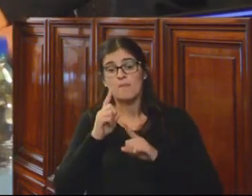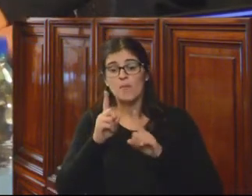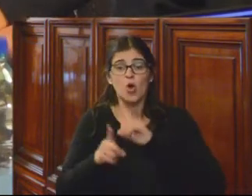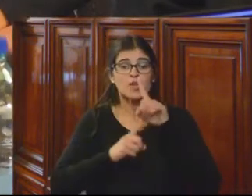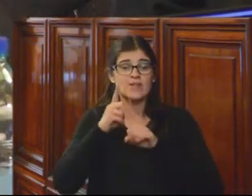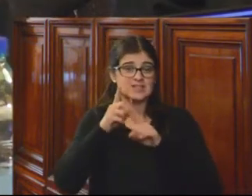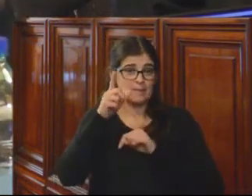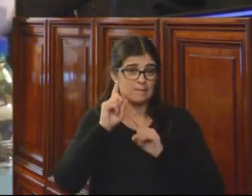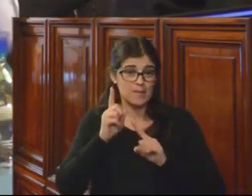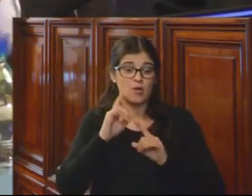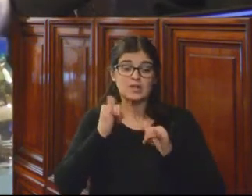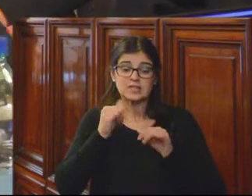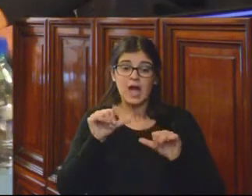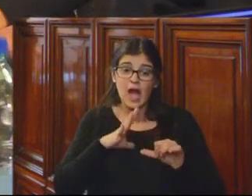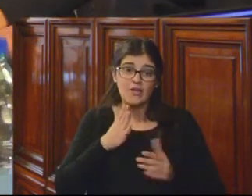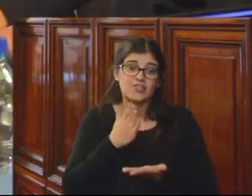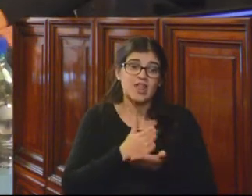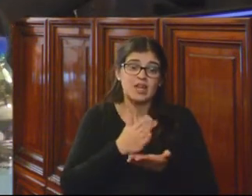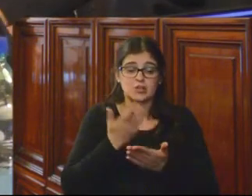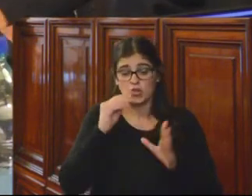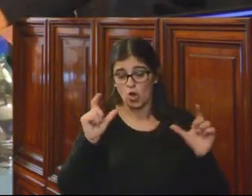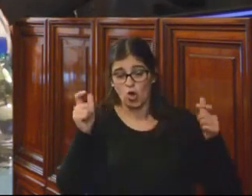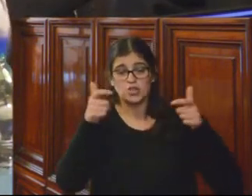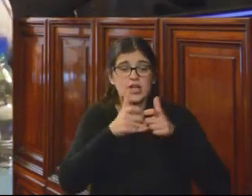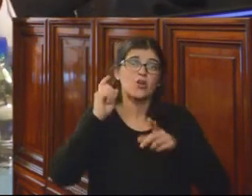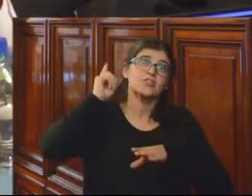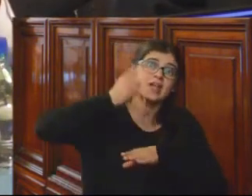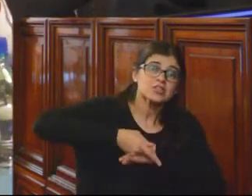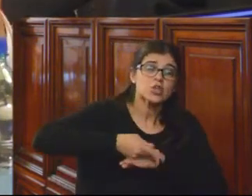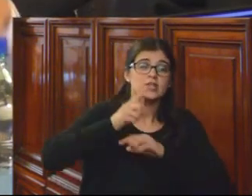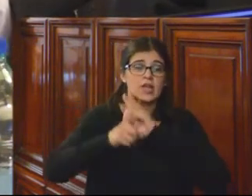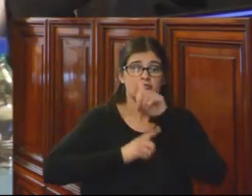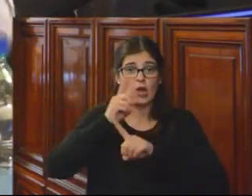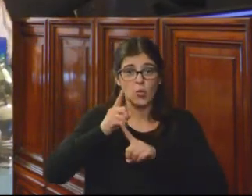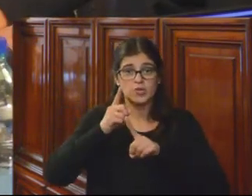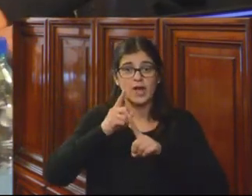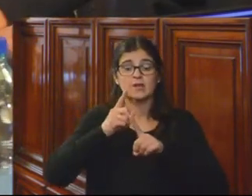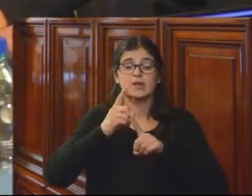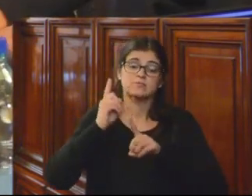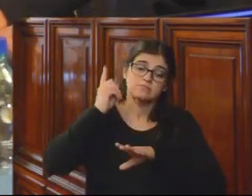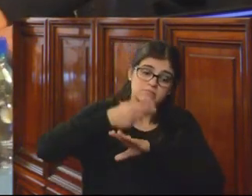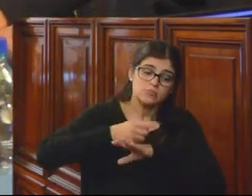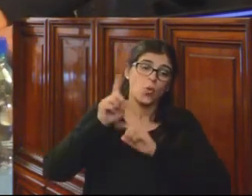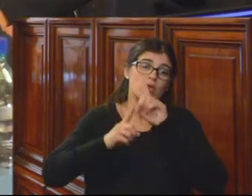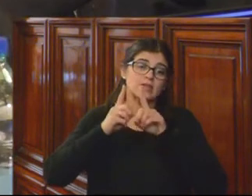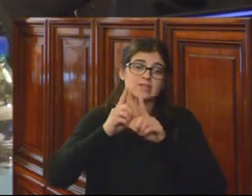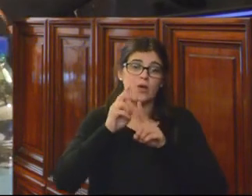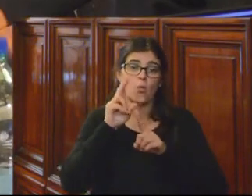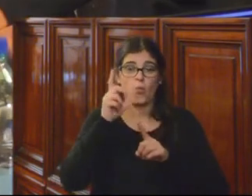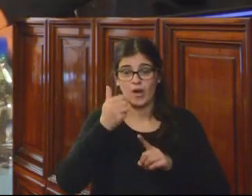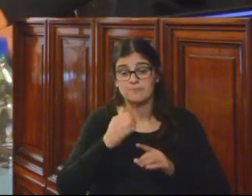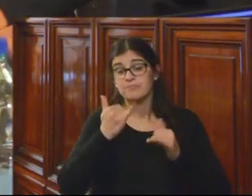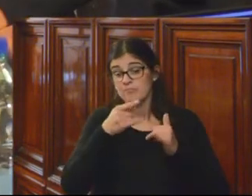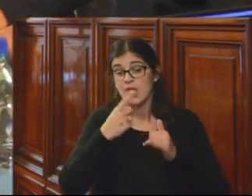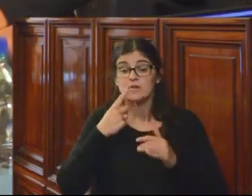los Andes, que ejercieron derechos ante el Consejo, ante decisiones del Consejo de Facultad, ante decisiones del Consejo Universitario de la ULA. El ámbito de